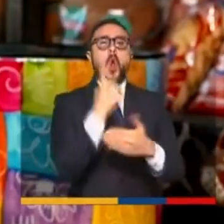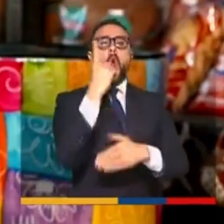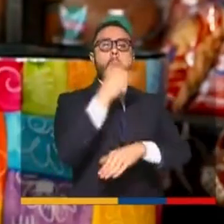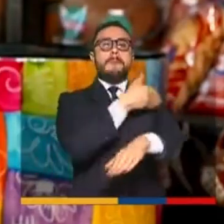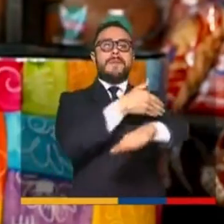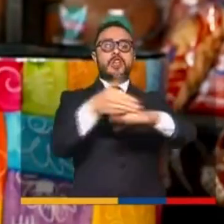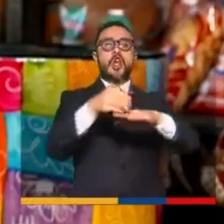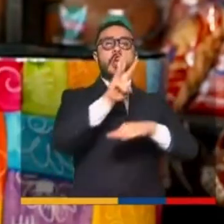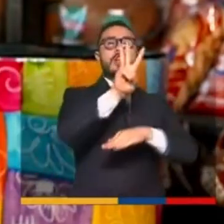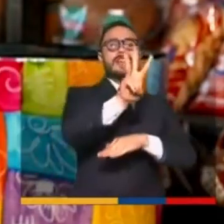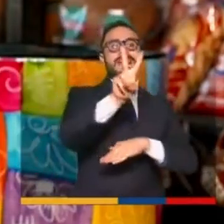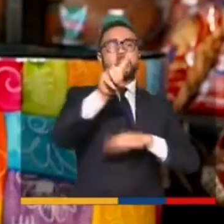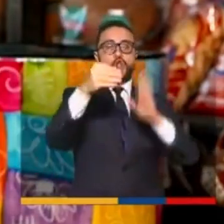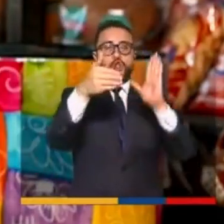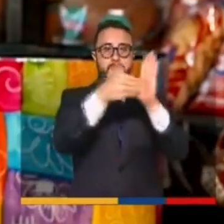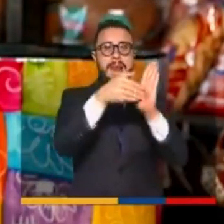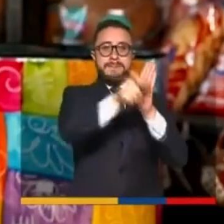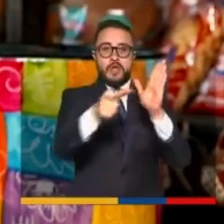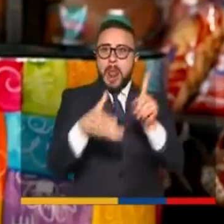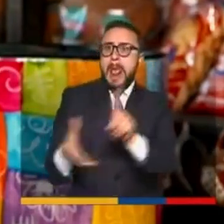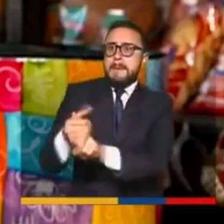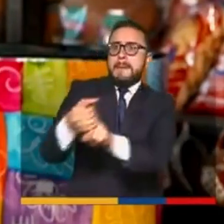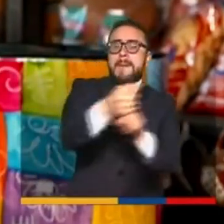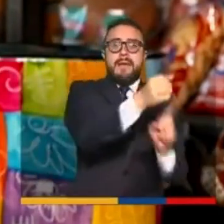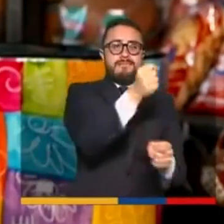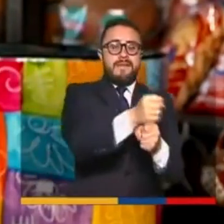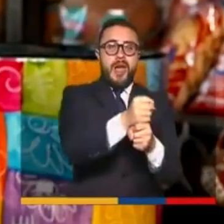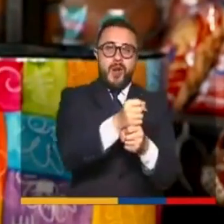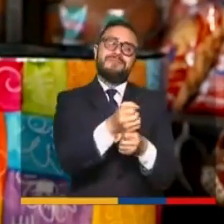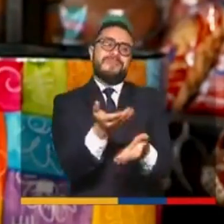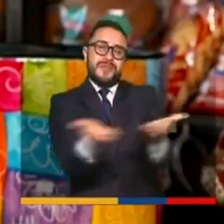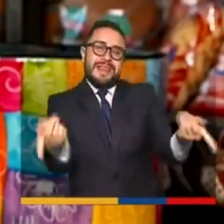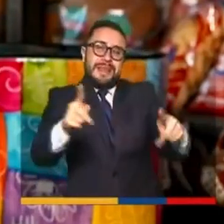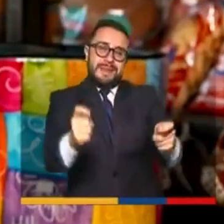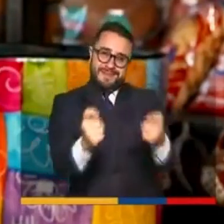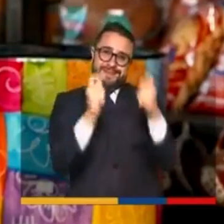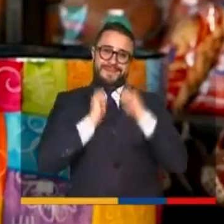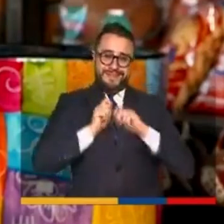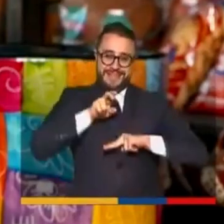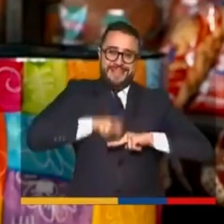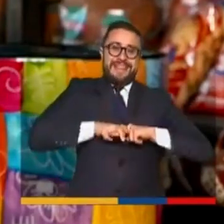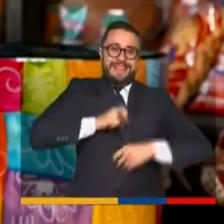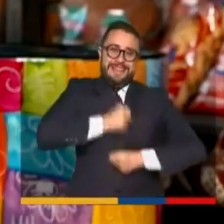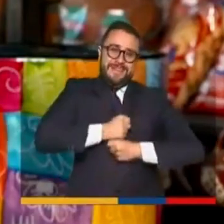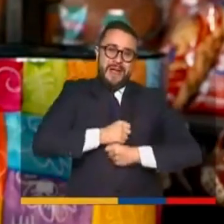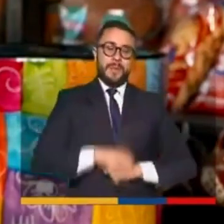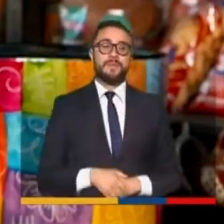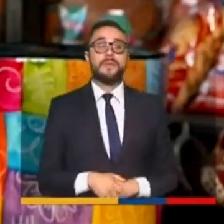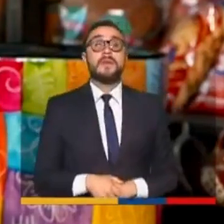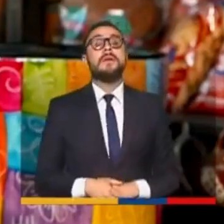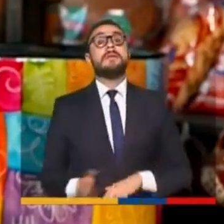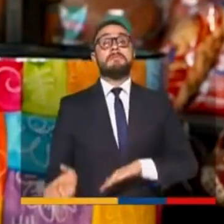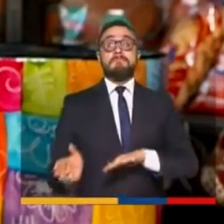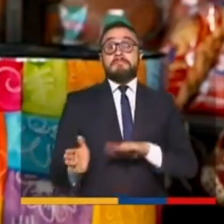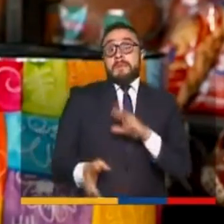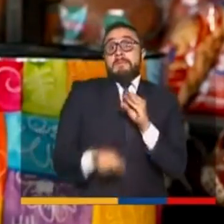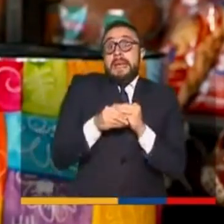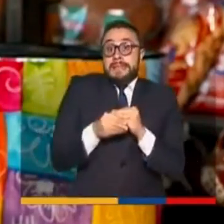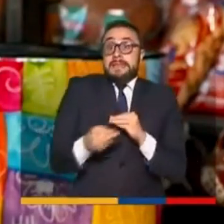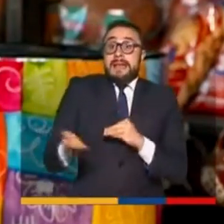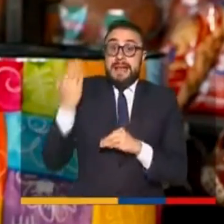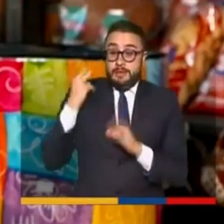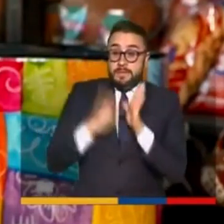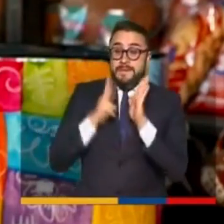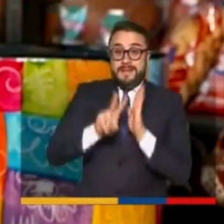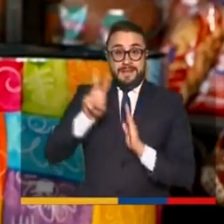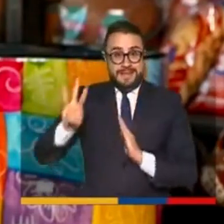empleos. Ustedes me dieron uno de ellos. Además, desde que incrementamos por primera vez el salario mínimo en